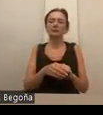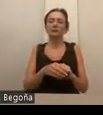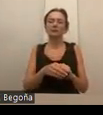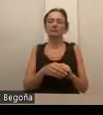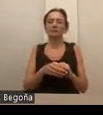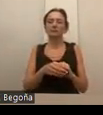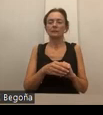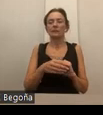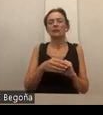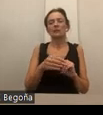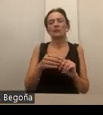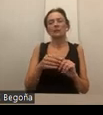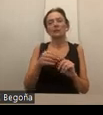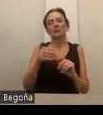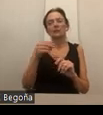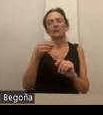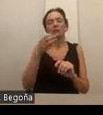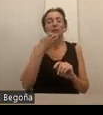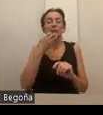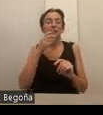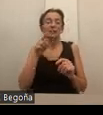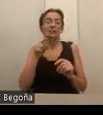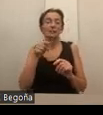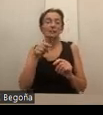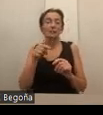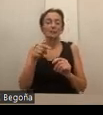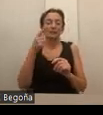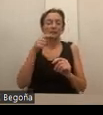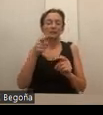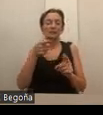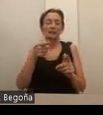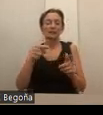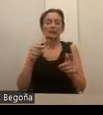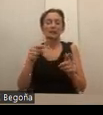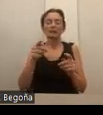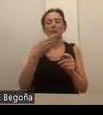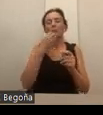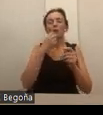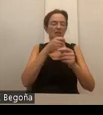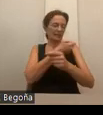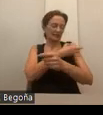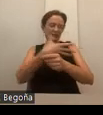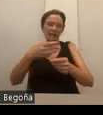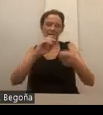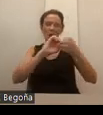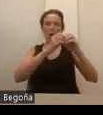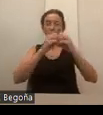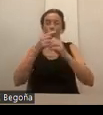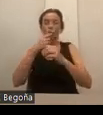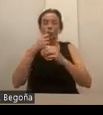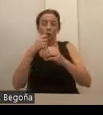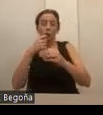da cierta rigidez, y que si eso se pega a la pared, tiene poca capacidad el glóbulo rojo para pasar por una pared que es